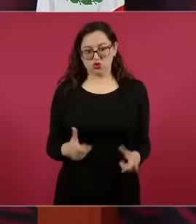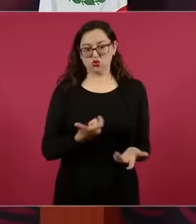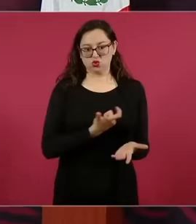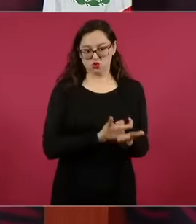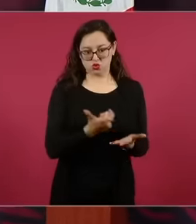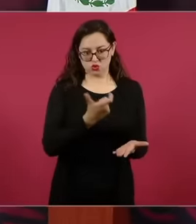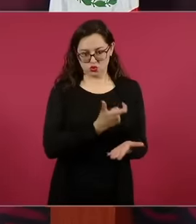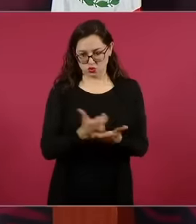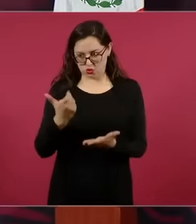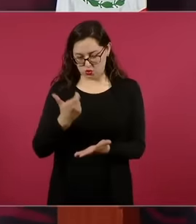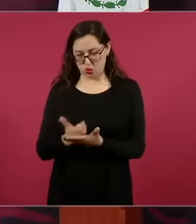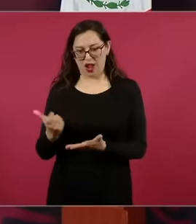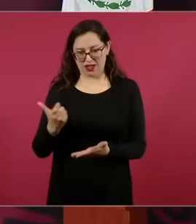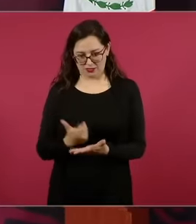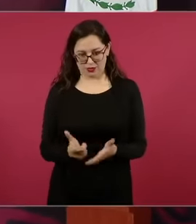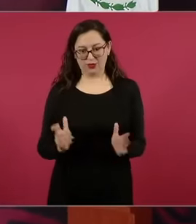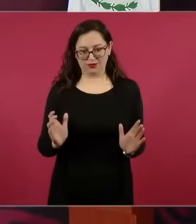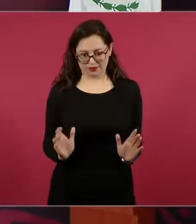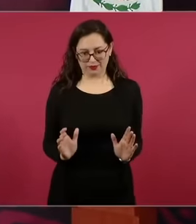para que